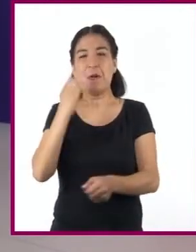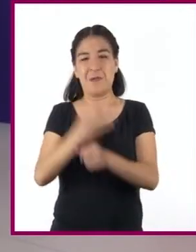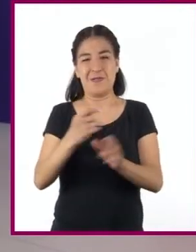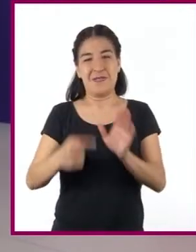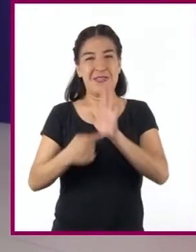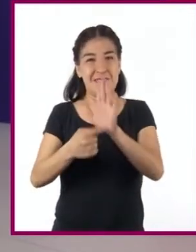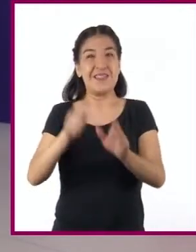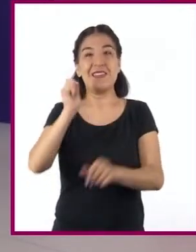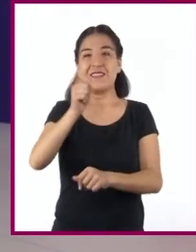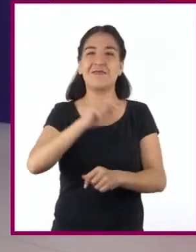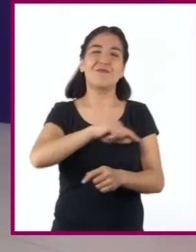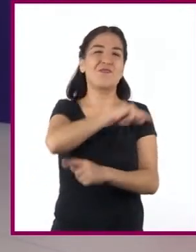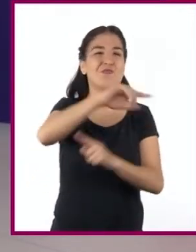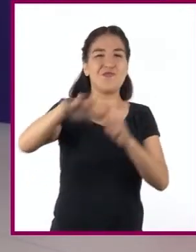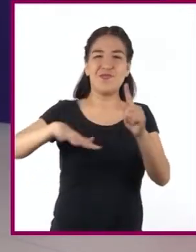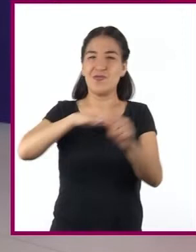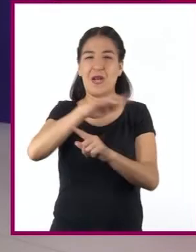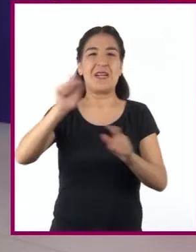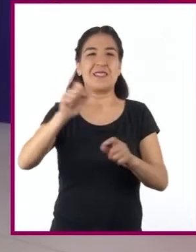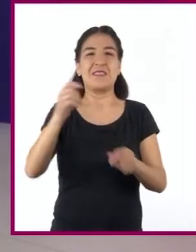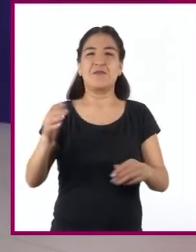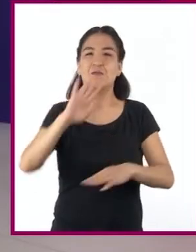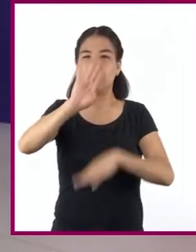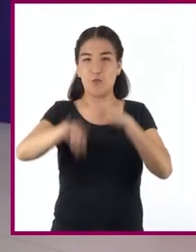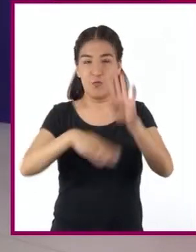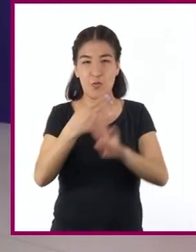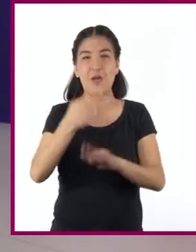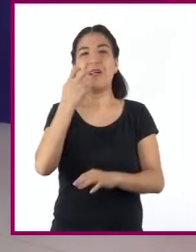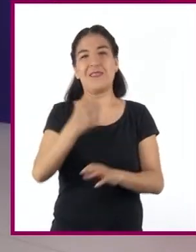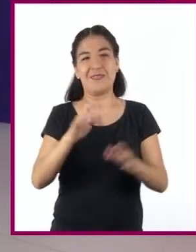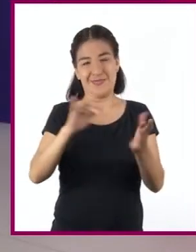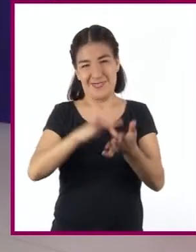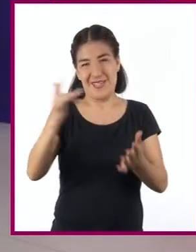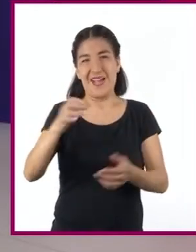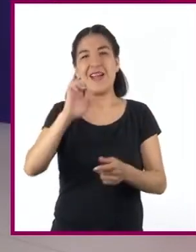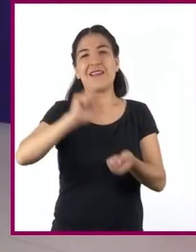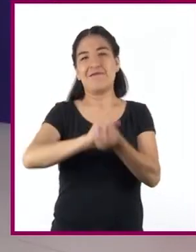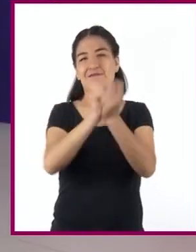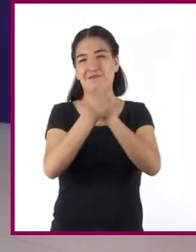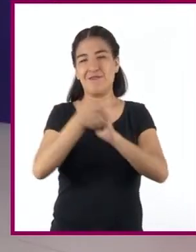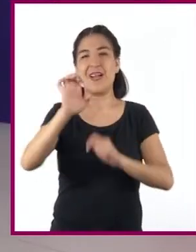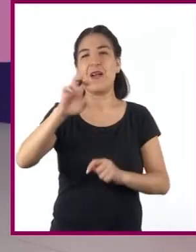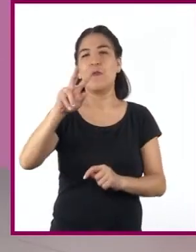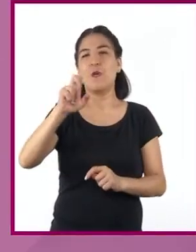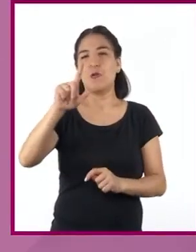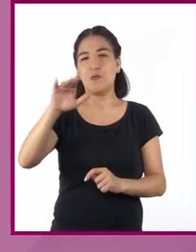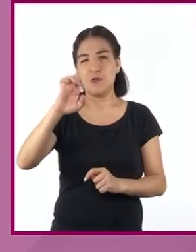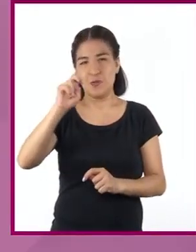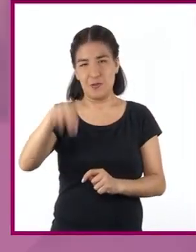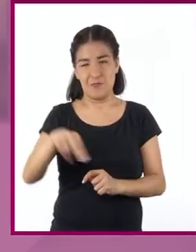la enorme biodiversidad del mundo son resultado de la evolución.